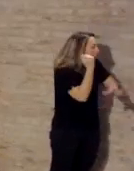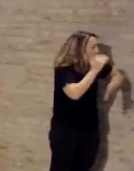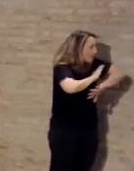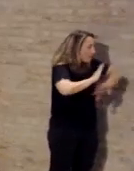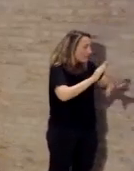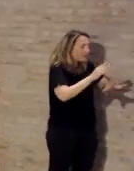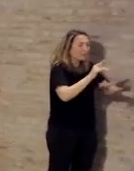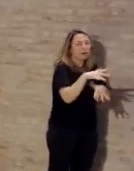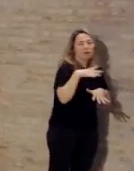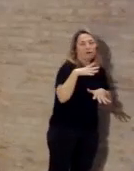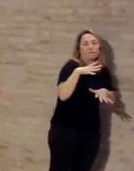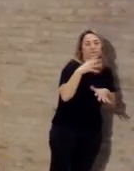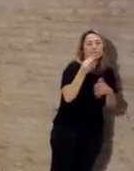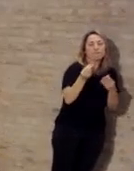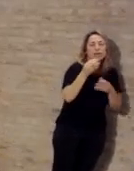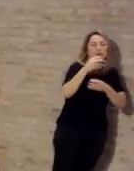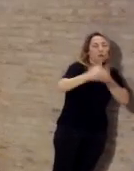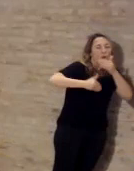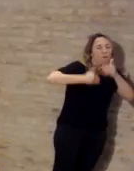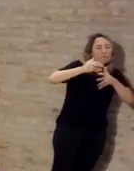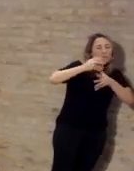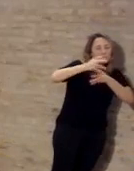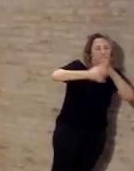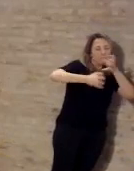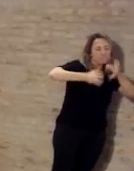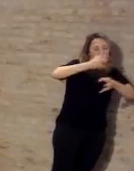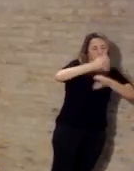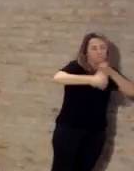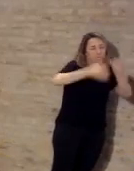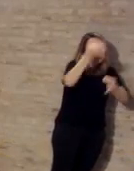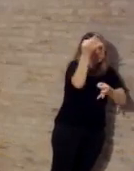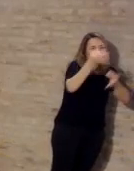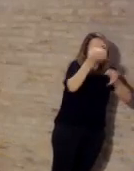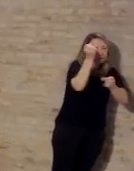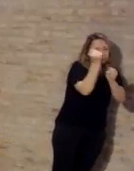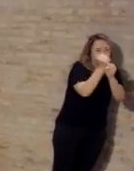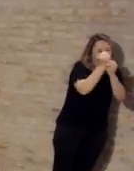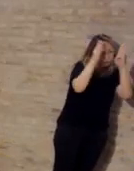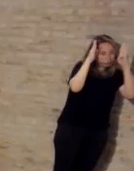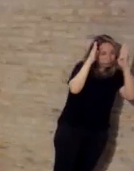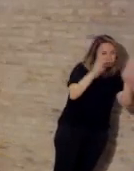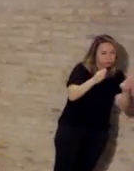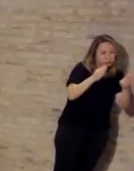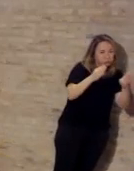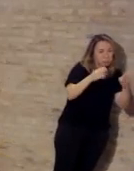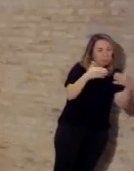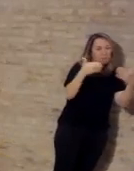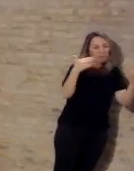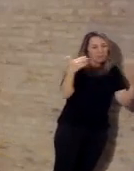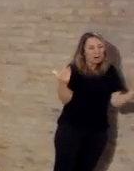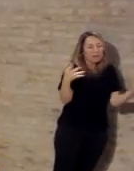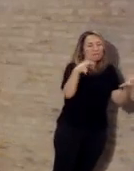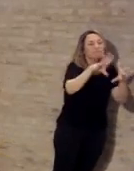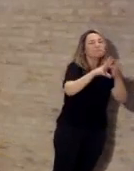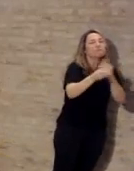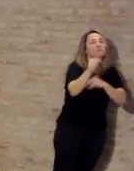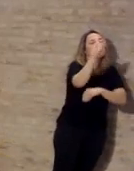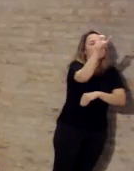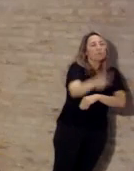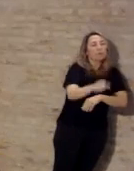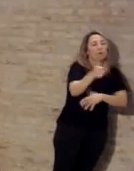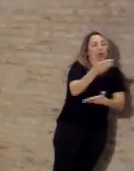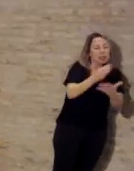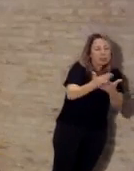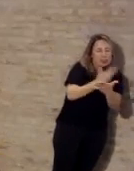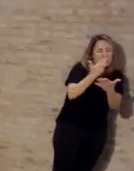denuncia y no la hizo y no puso en funcionamiento todo el sistema judicial que existe para que pueda haber alguna protección por